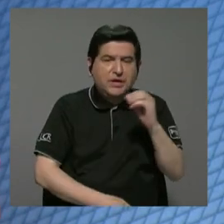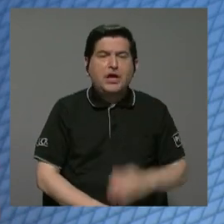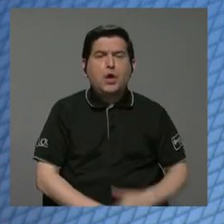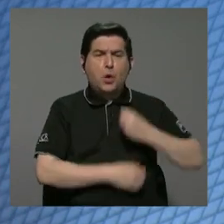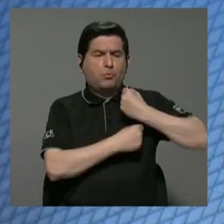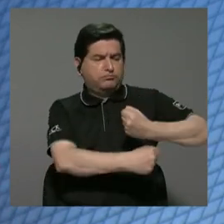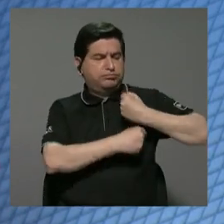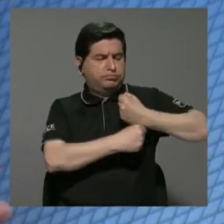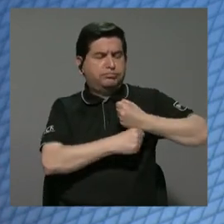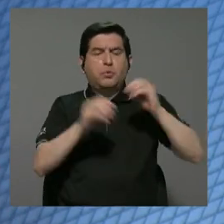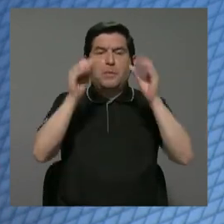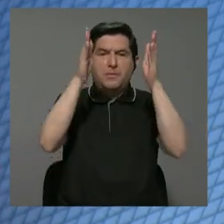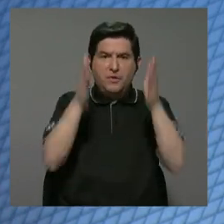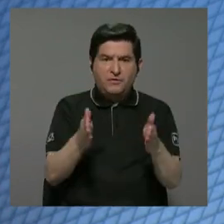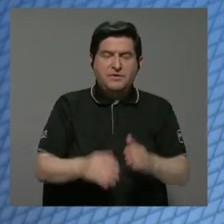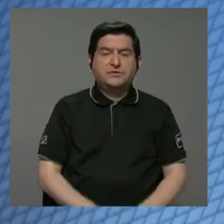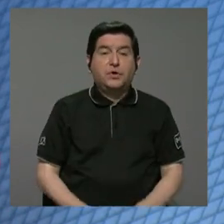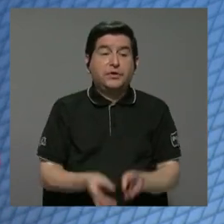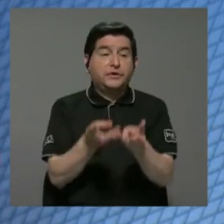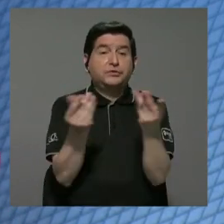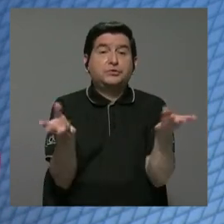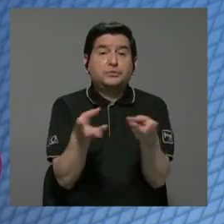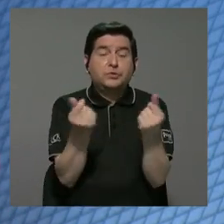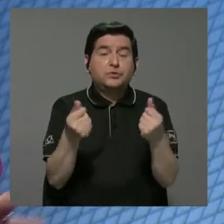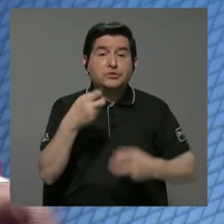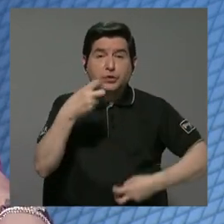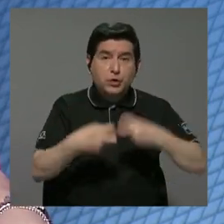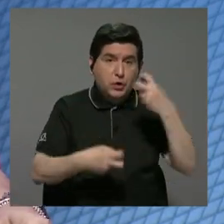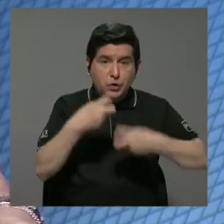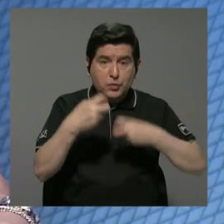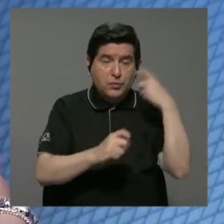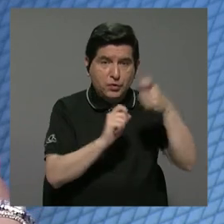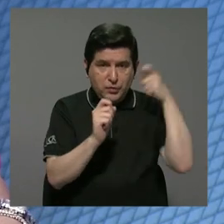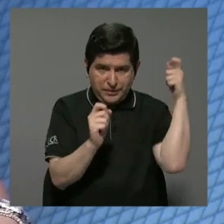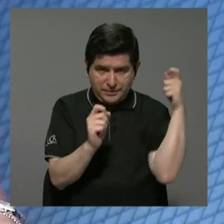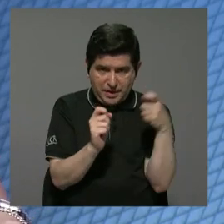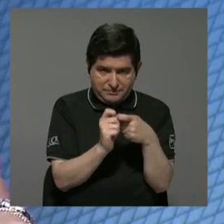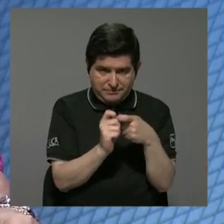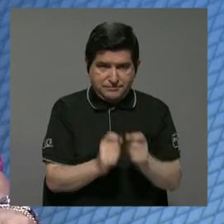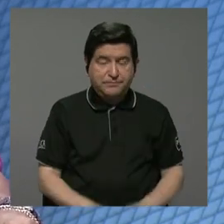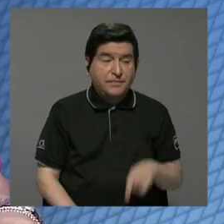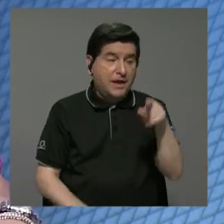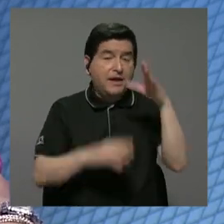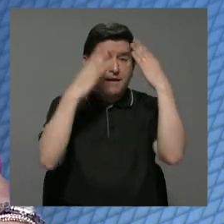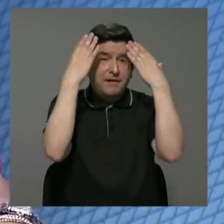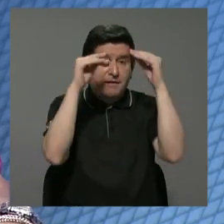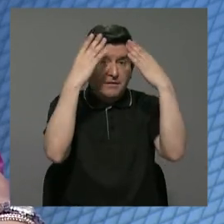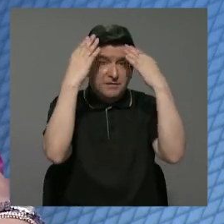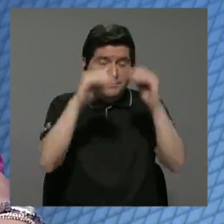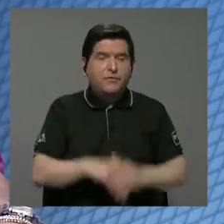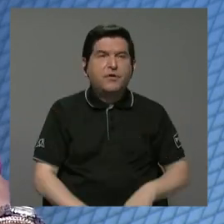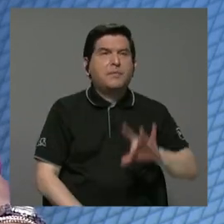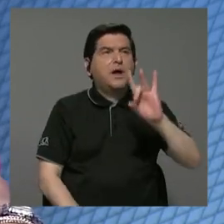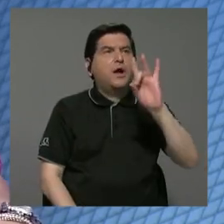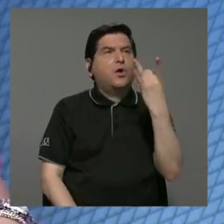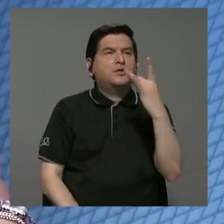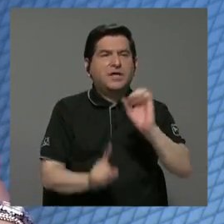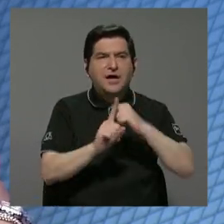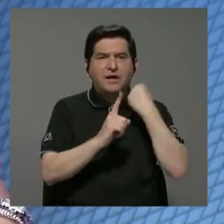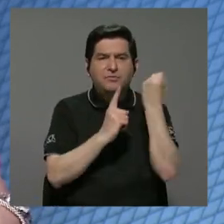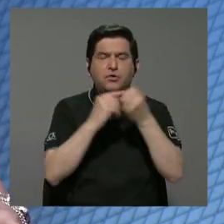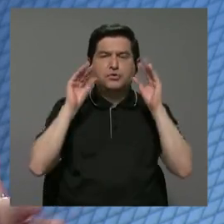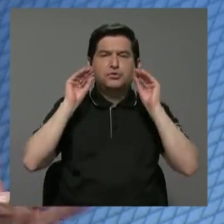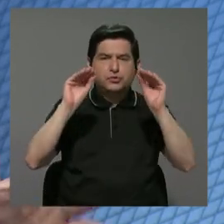huelgas de los educadores generaron ahí una problemática muy concreta, que en ese informe octavo del estado de la